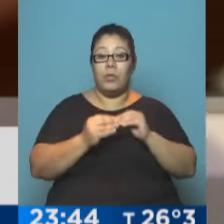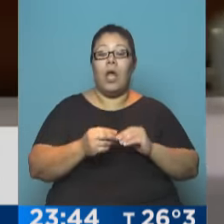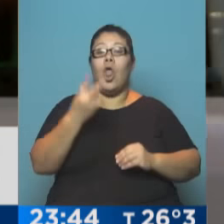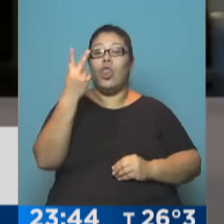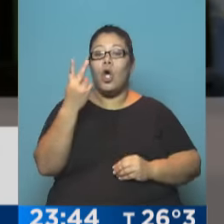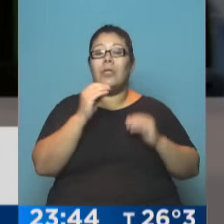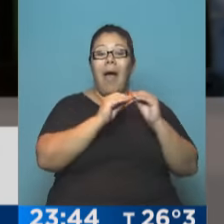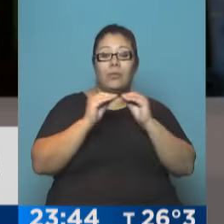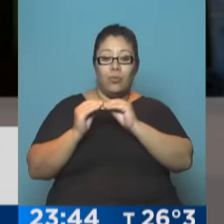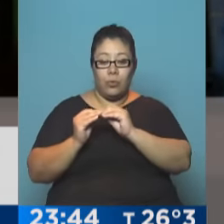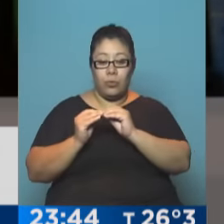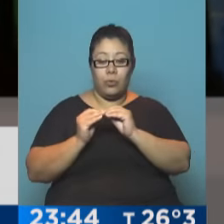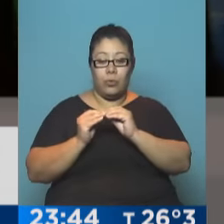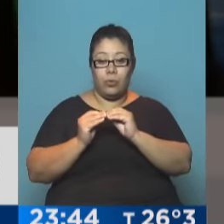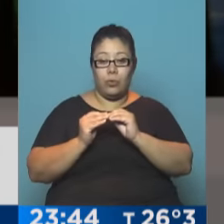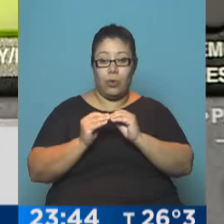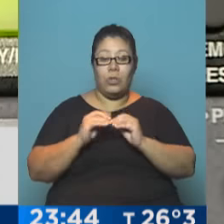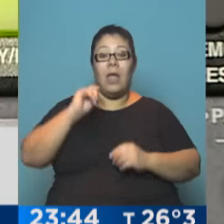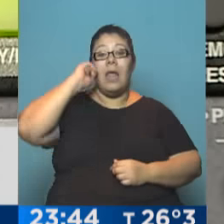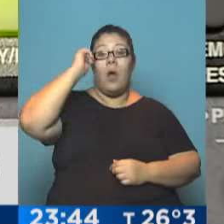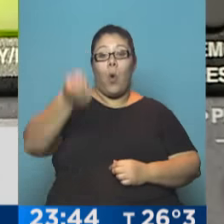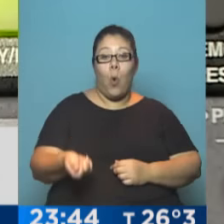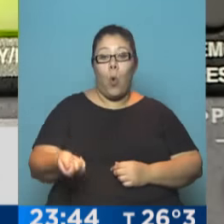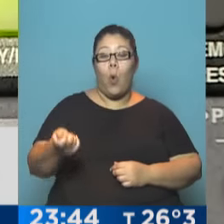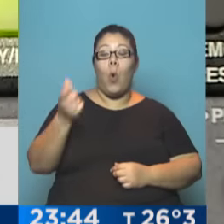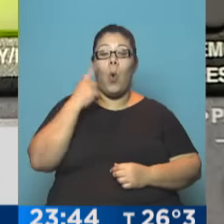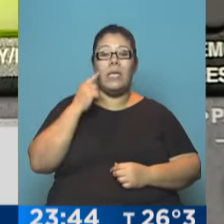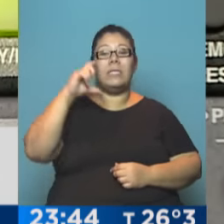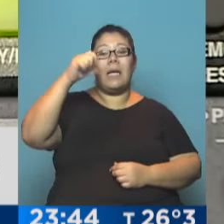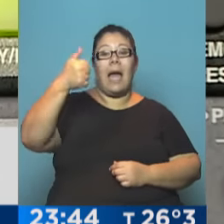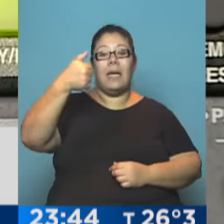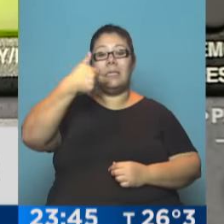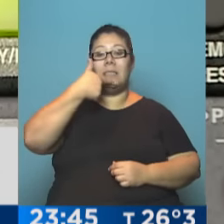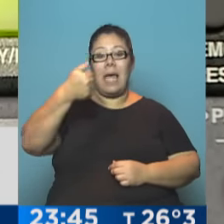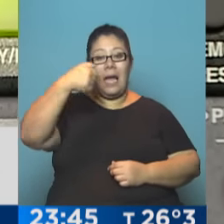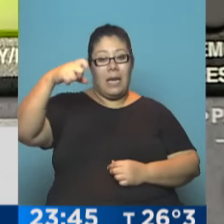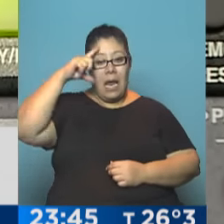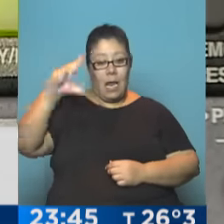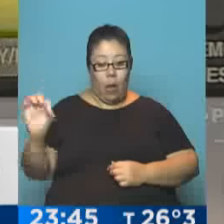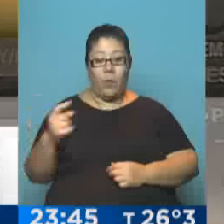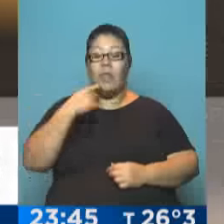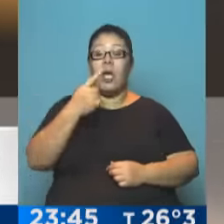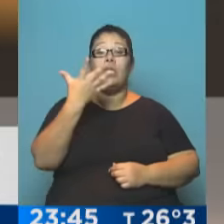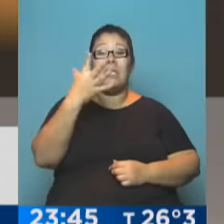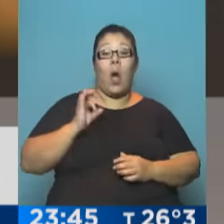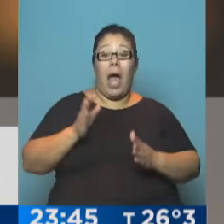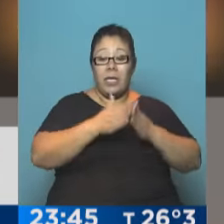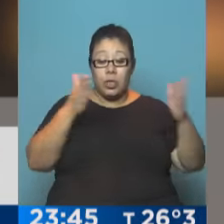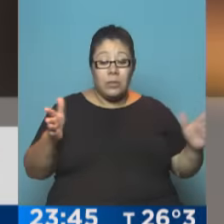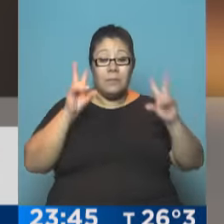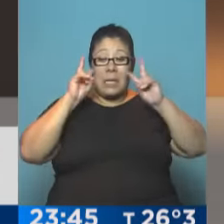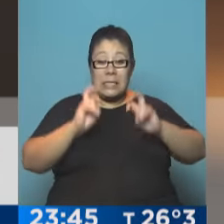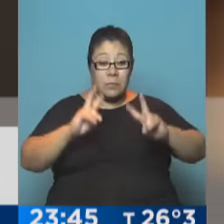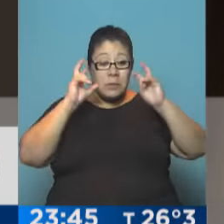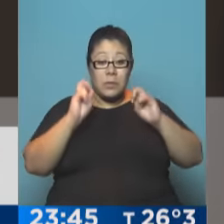ilegales, en una decisión que tomó el juez federal Sebastián Casanelo. El magistrado destacó que a lo largo de más de 5 años de investigación no